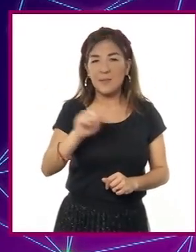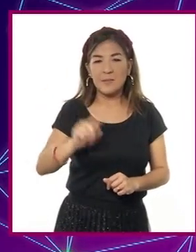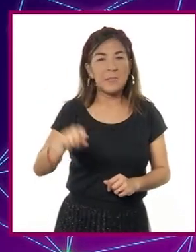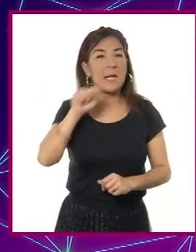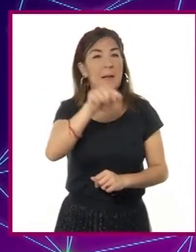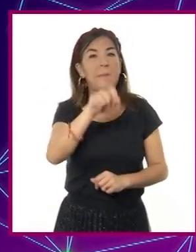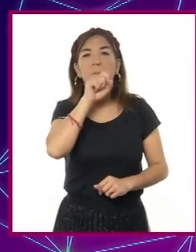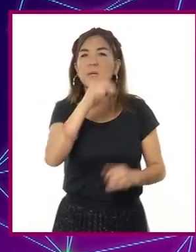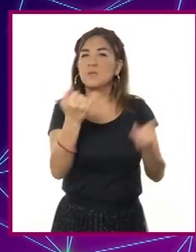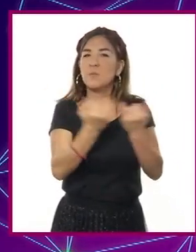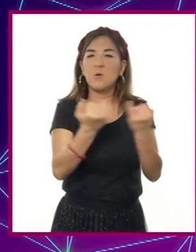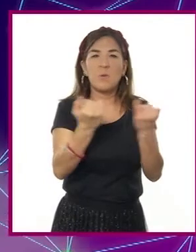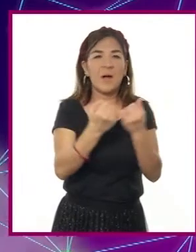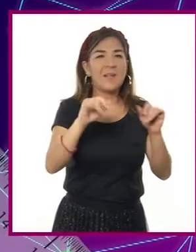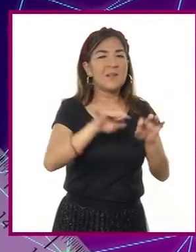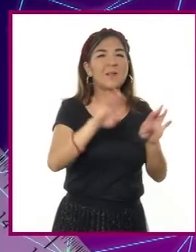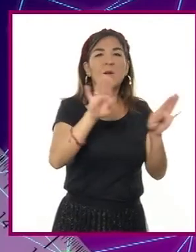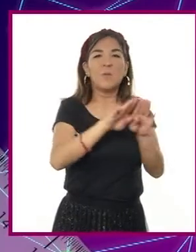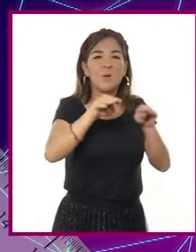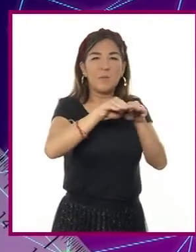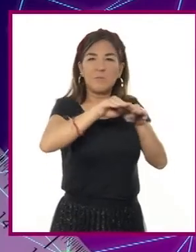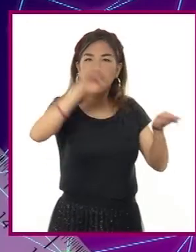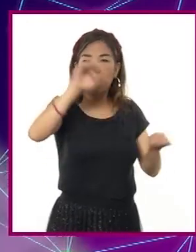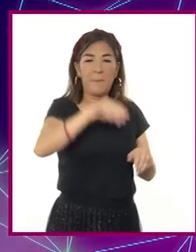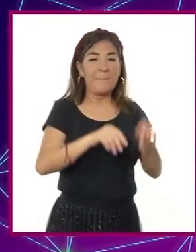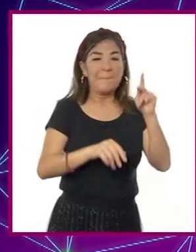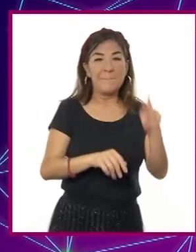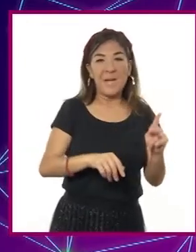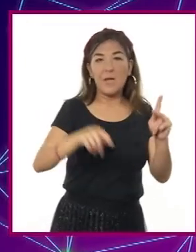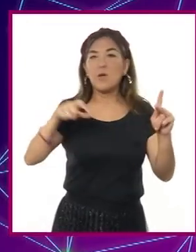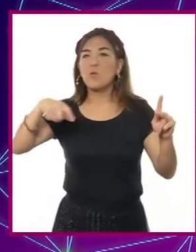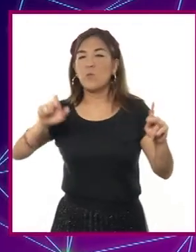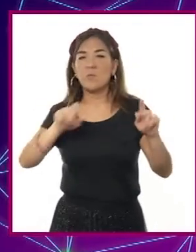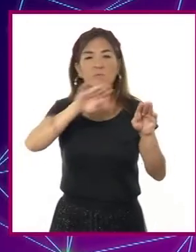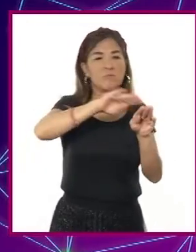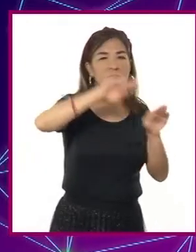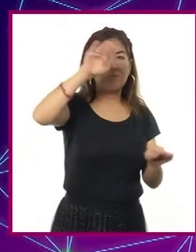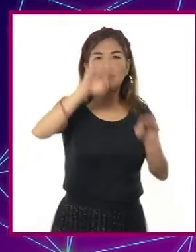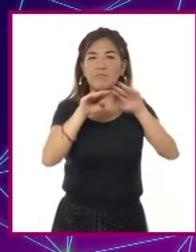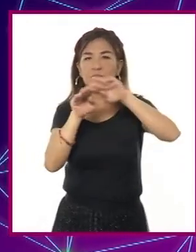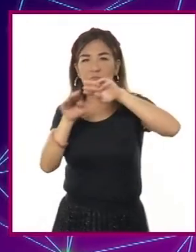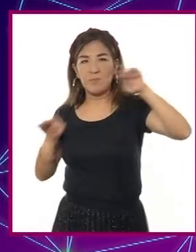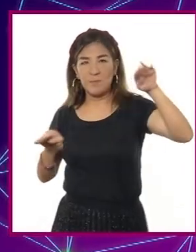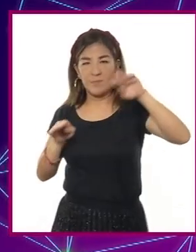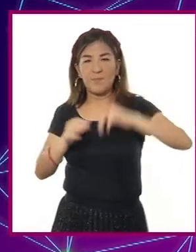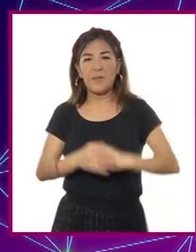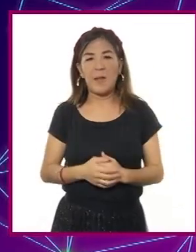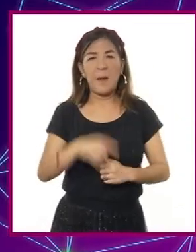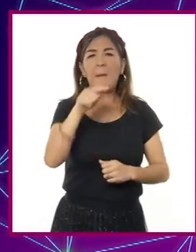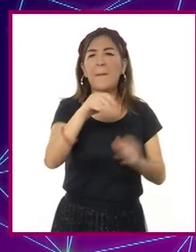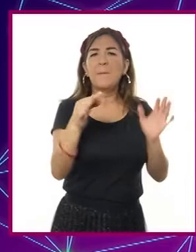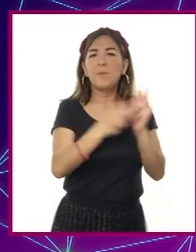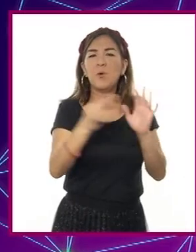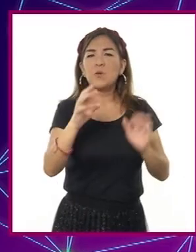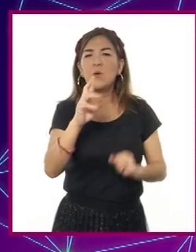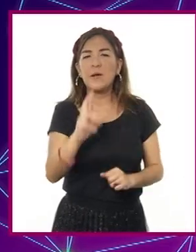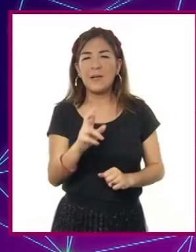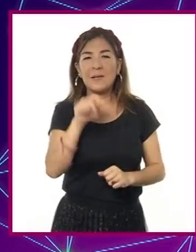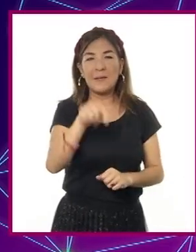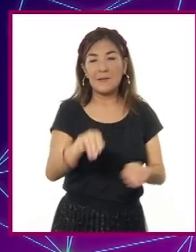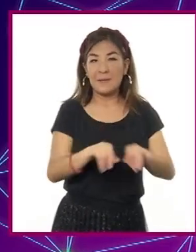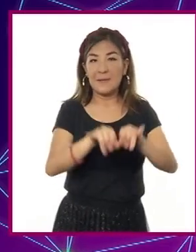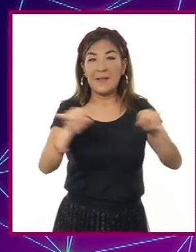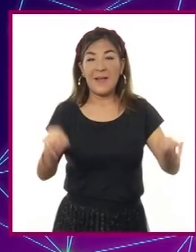misma distancia hacia los puntos P y Q. Este punto R se encuentra a 10 centímetros de